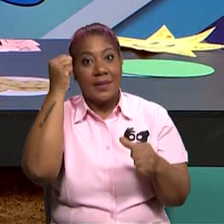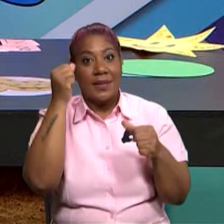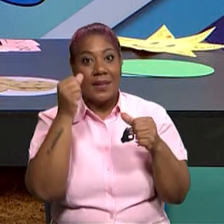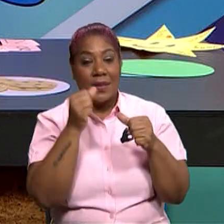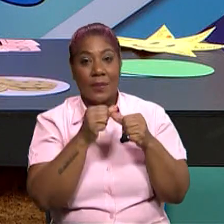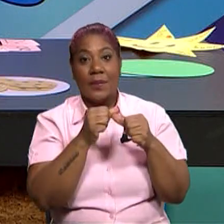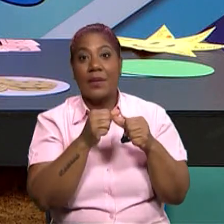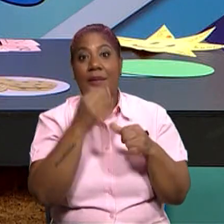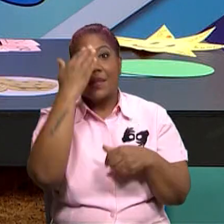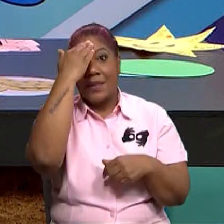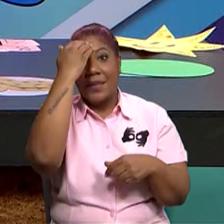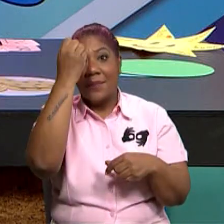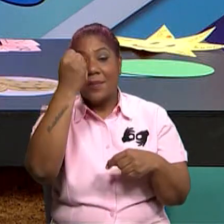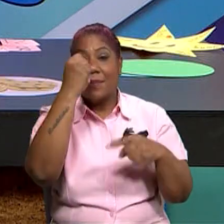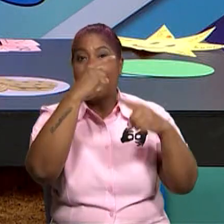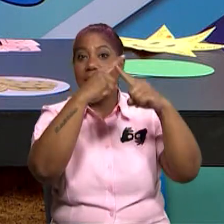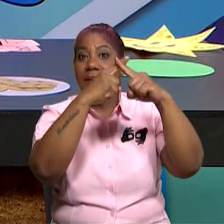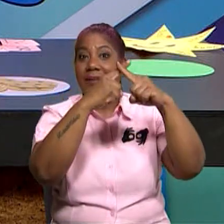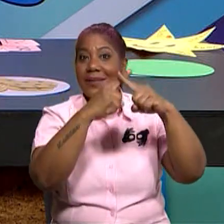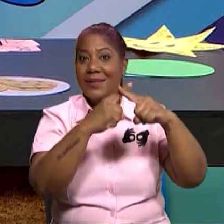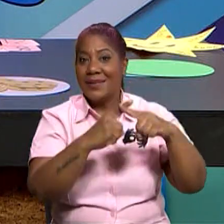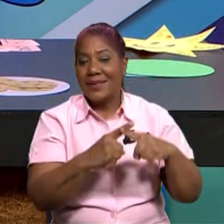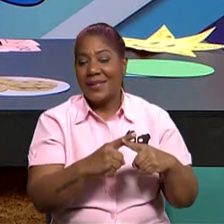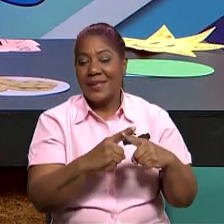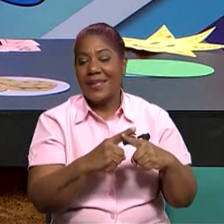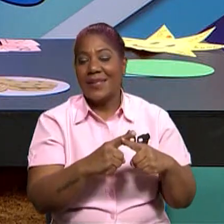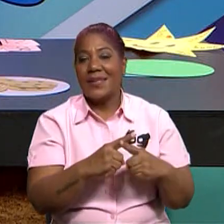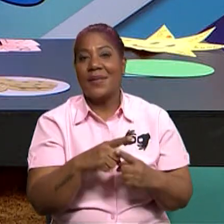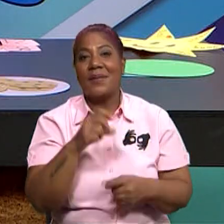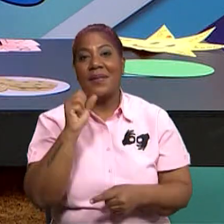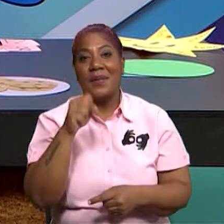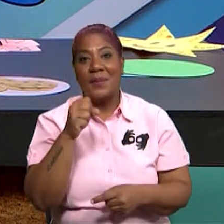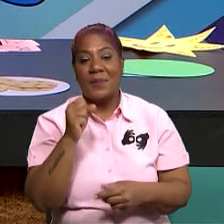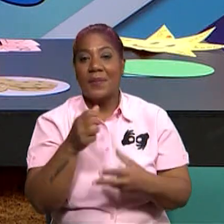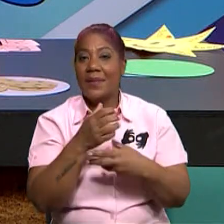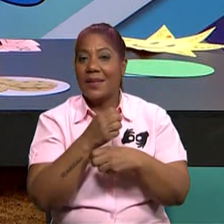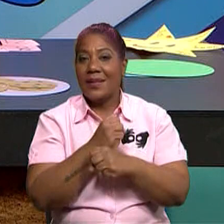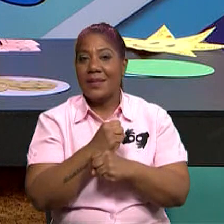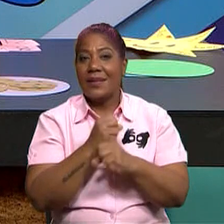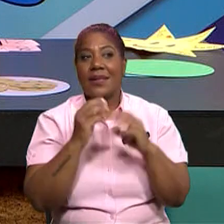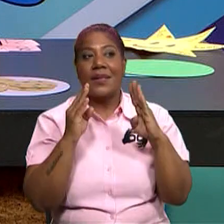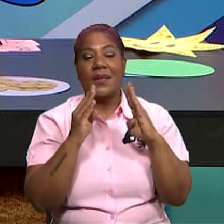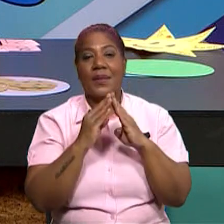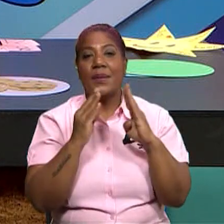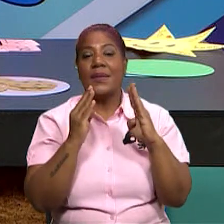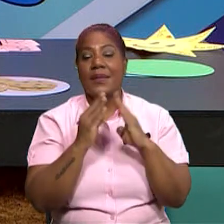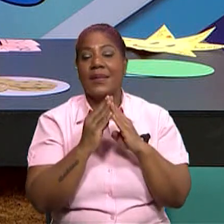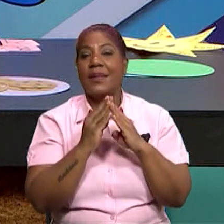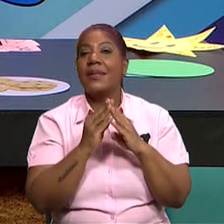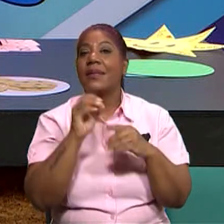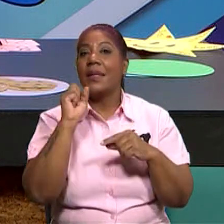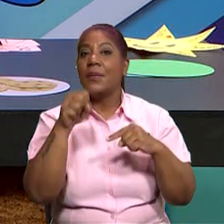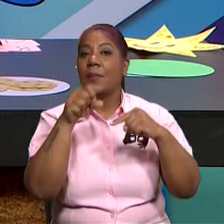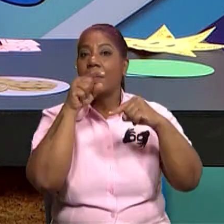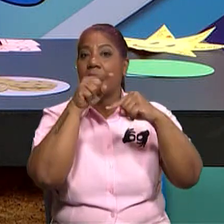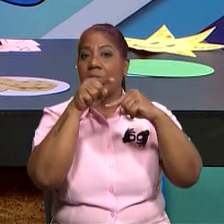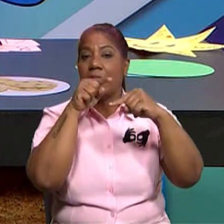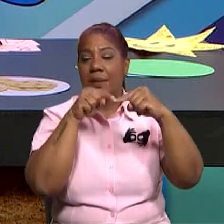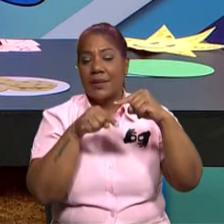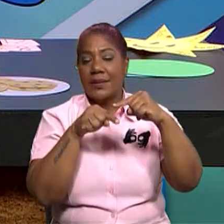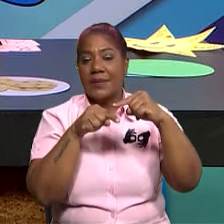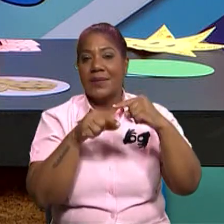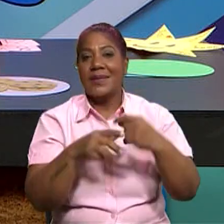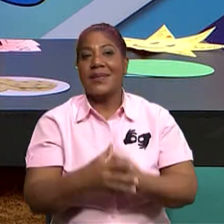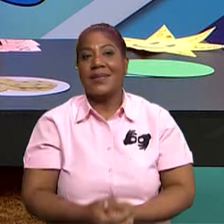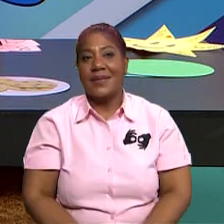de multiplicar, por eso los invito a que puedan repasarlo en casa y que estén preparados para al momento de dividir utilizar esas tablas.